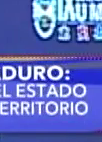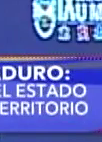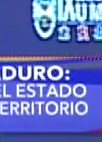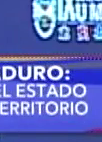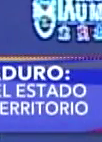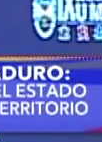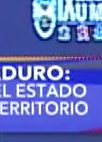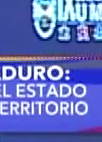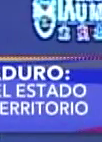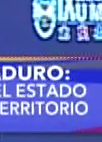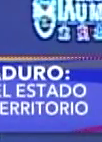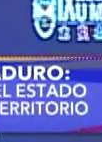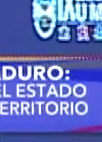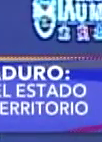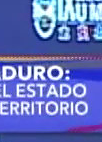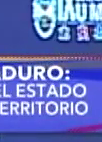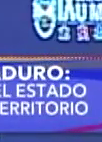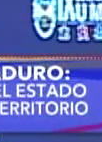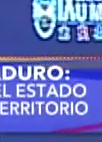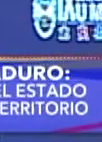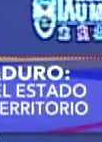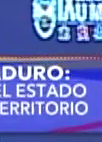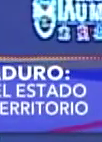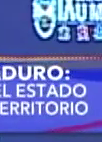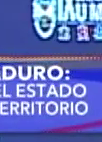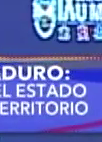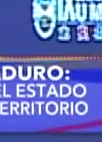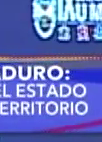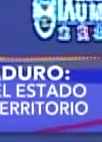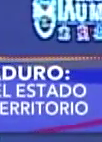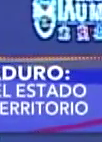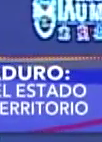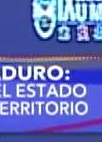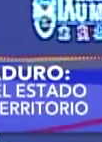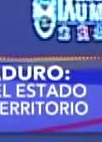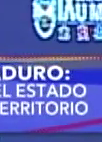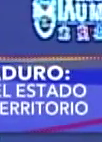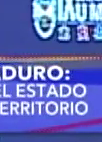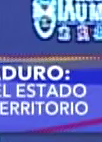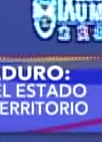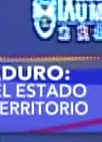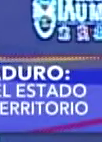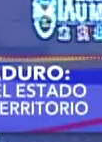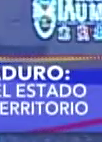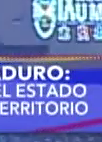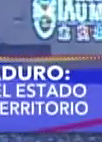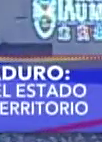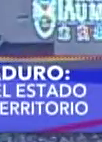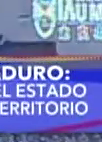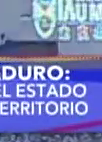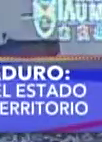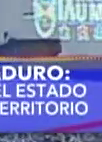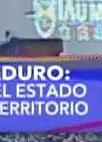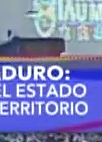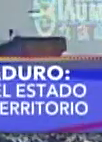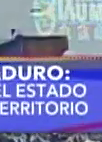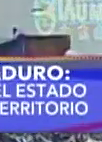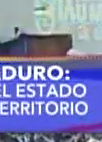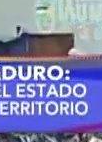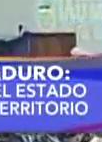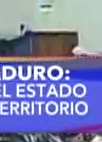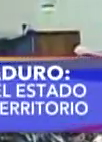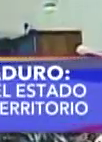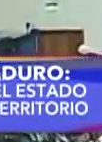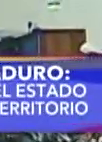Venezuela tome el carril de la recuperación definitiva, de la superación de sus problemas y del desarrollo de nuestro sueño,